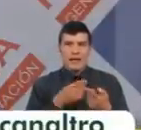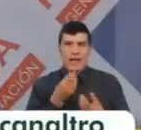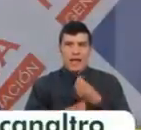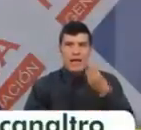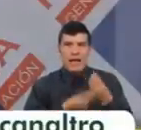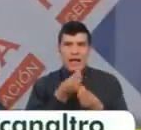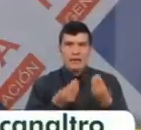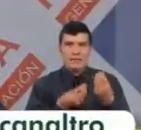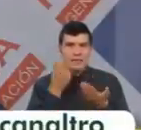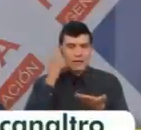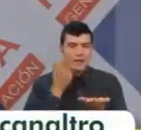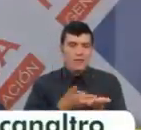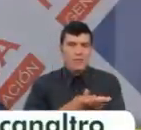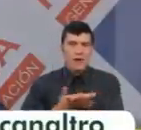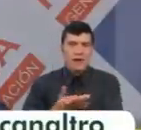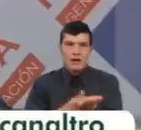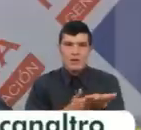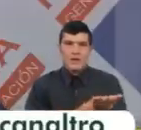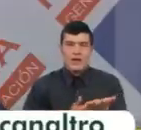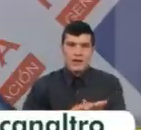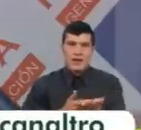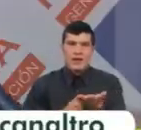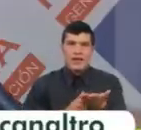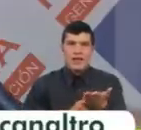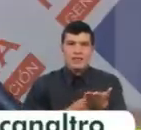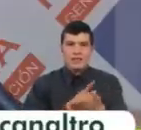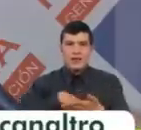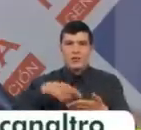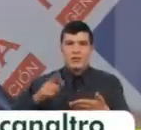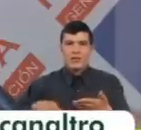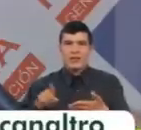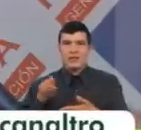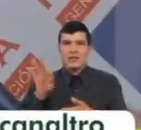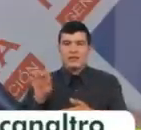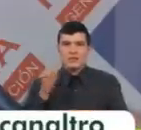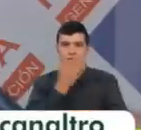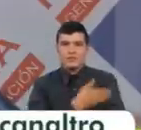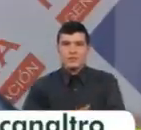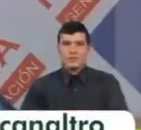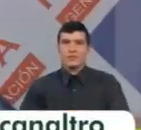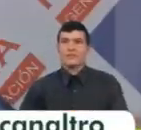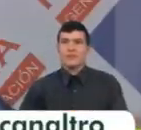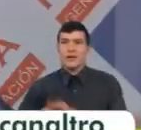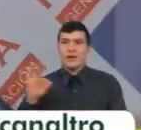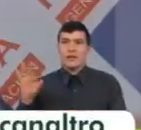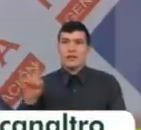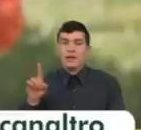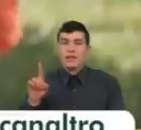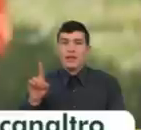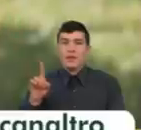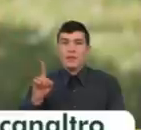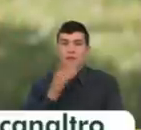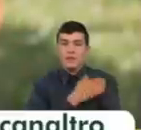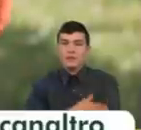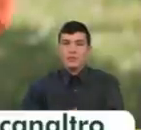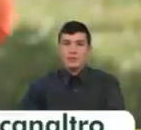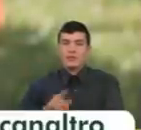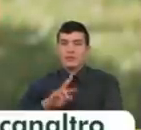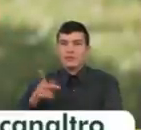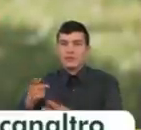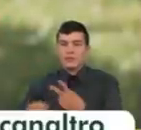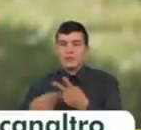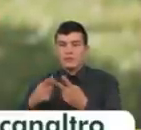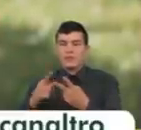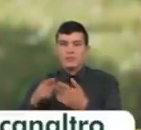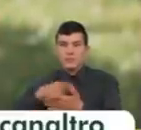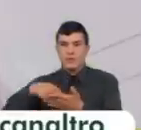de un manual de contrataciones por valor de 18 millones de pesos y el segundo por valor de 31 millones de pesos la fiscalía aseguró